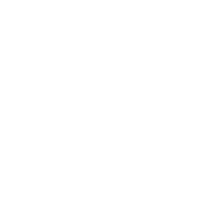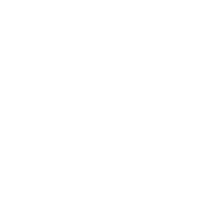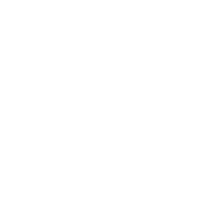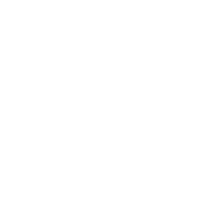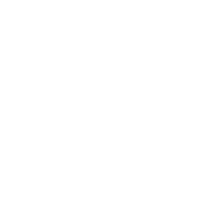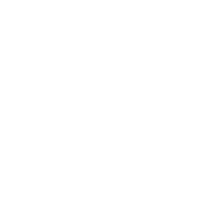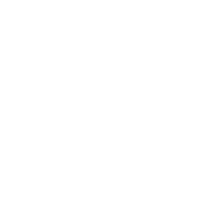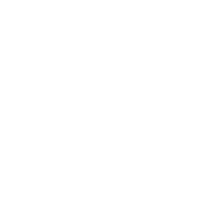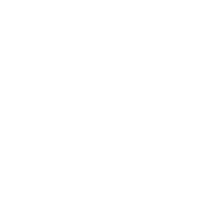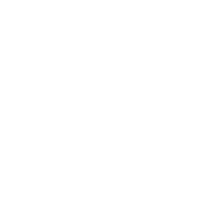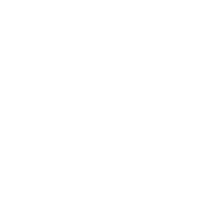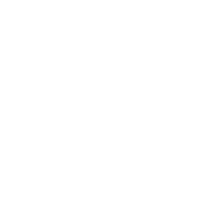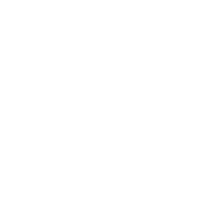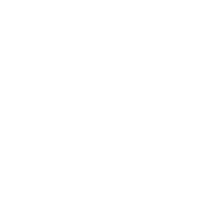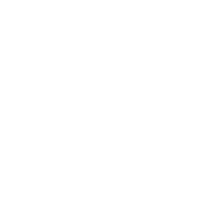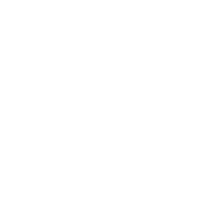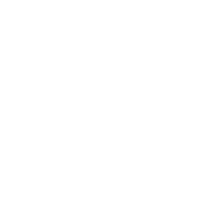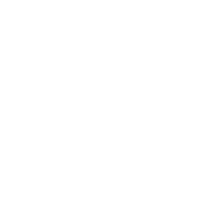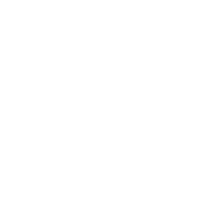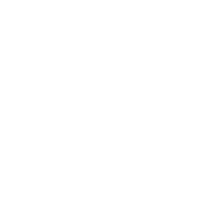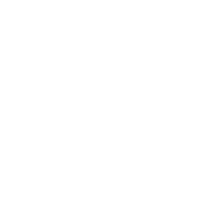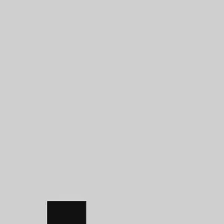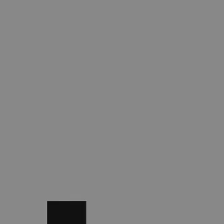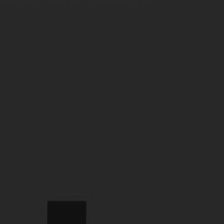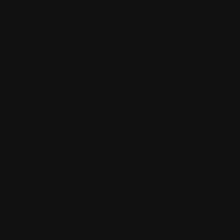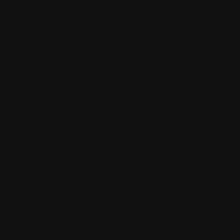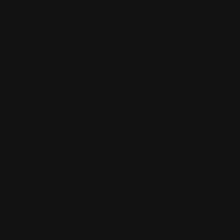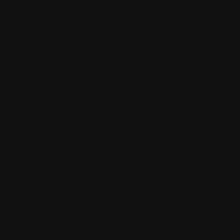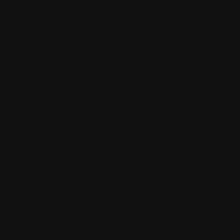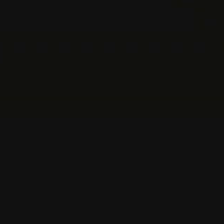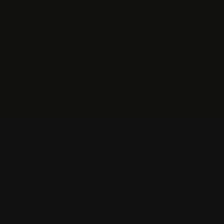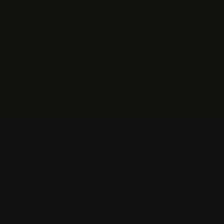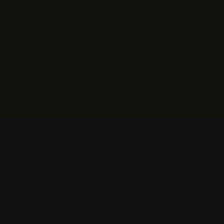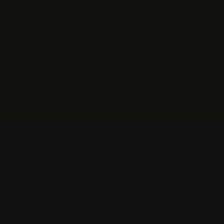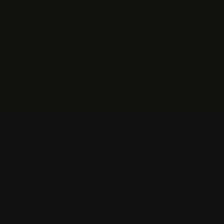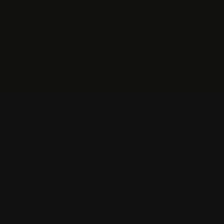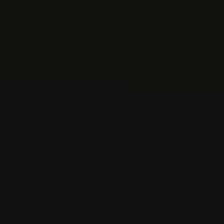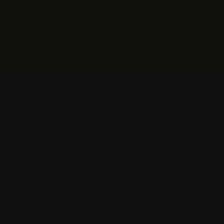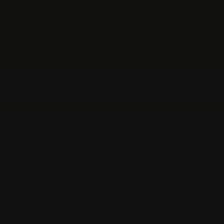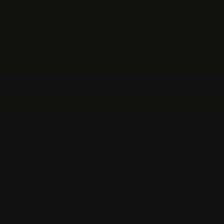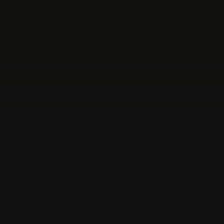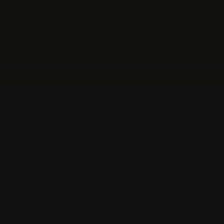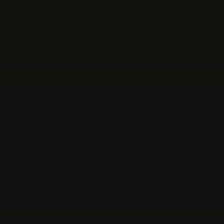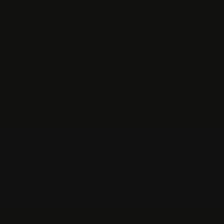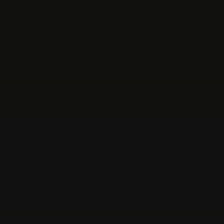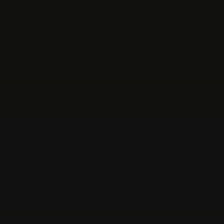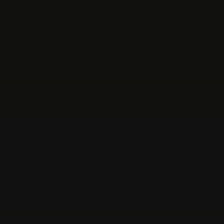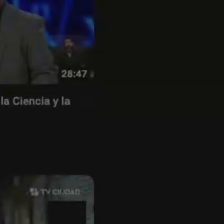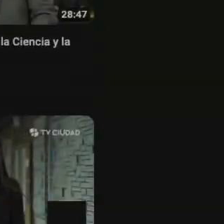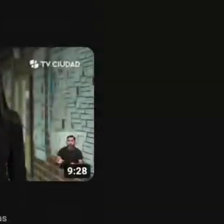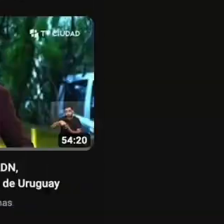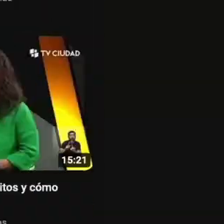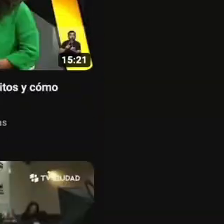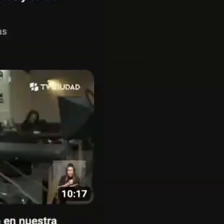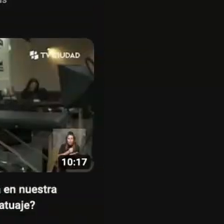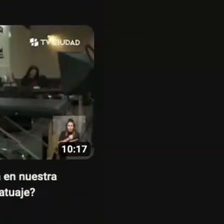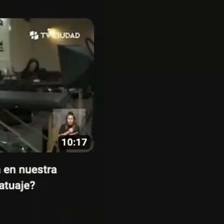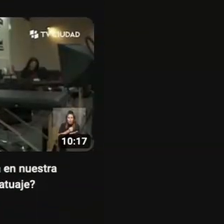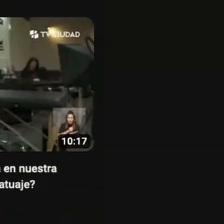Vico Uruguay, líder en biología molecular, auspicia y apoya la difusión de los principales contenidos de Sobre